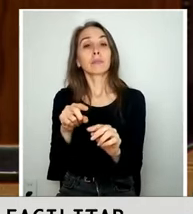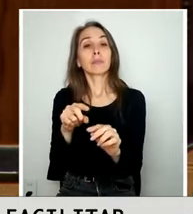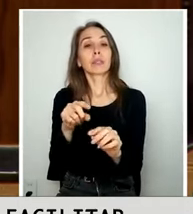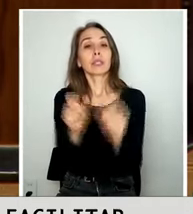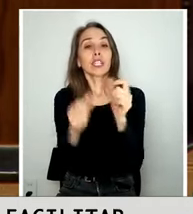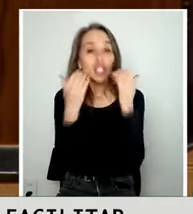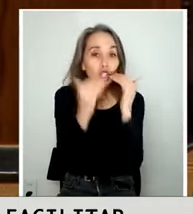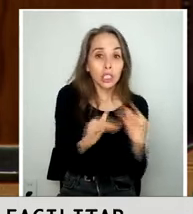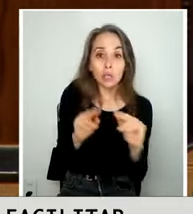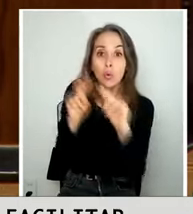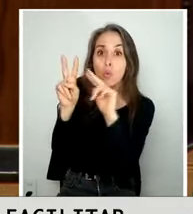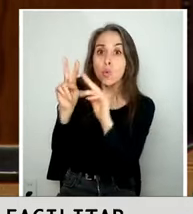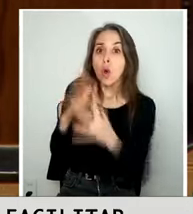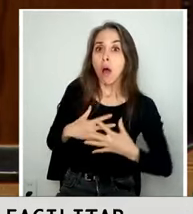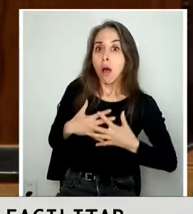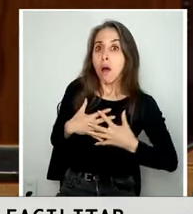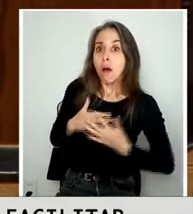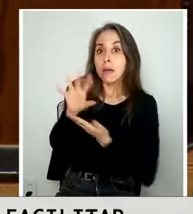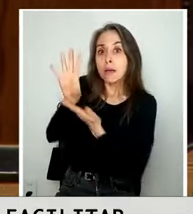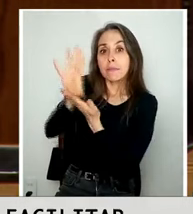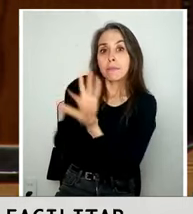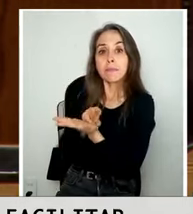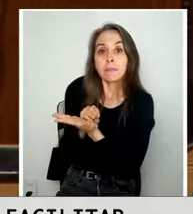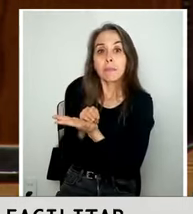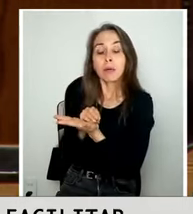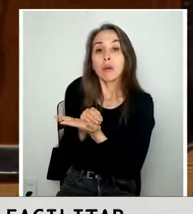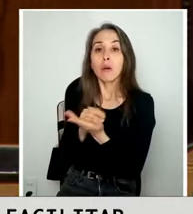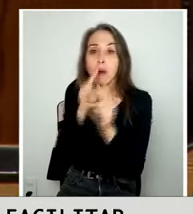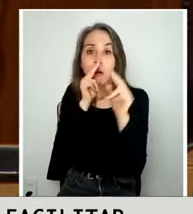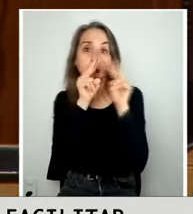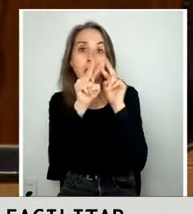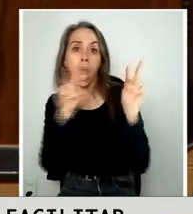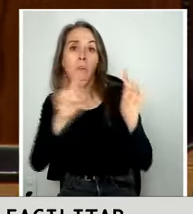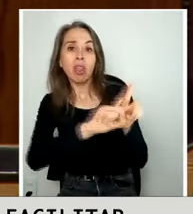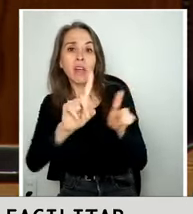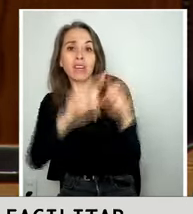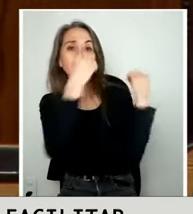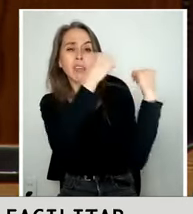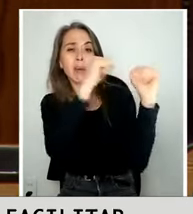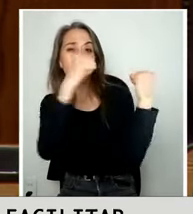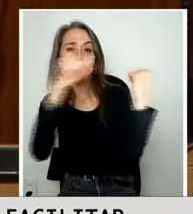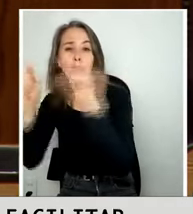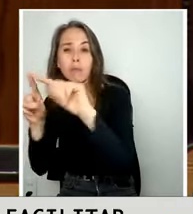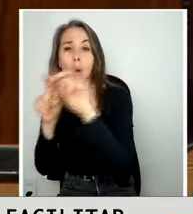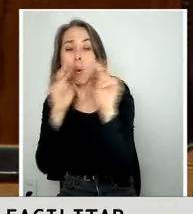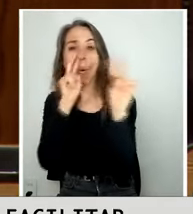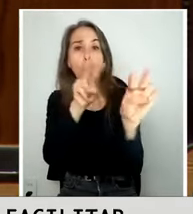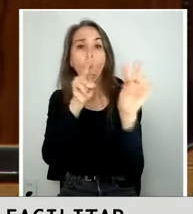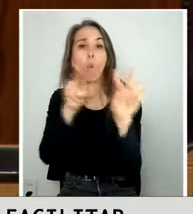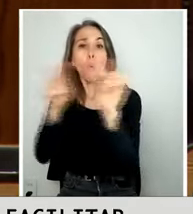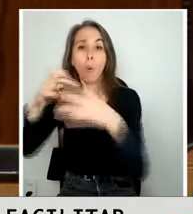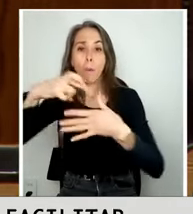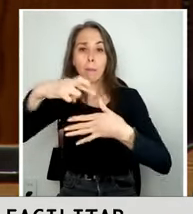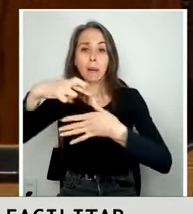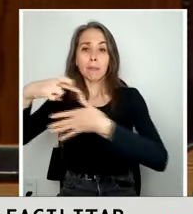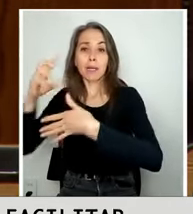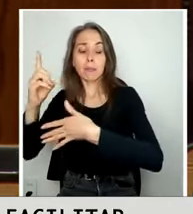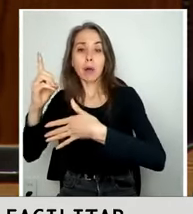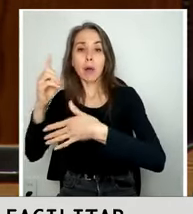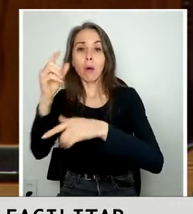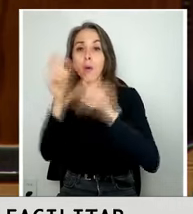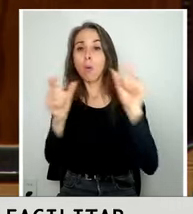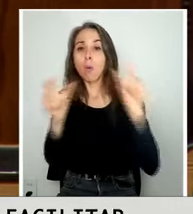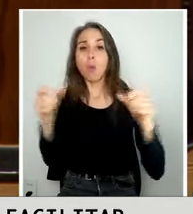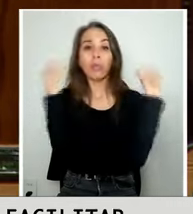porque efectivamente van a ver en todas estas disciplinas a los talentos y